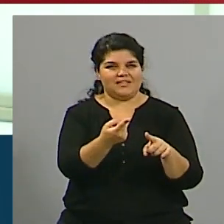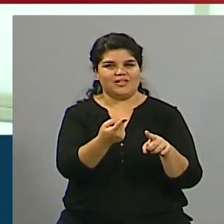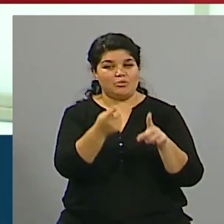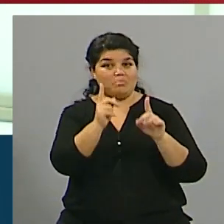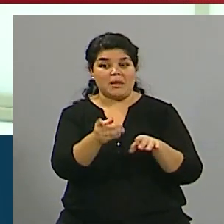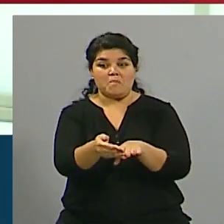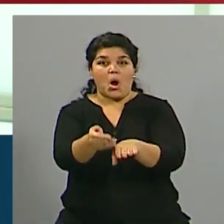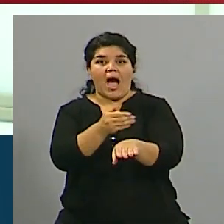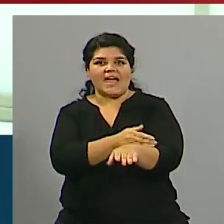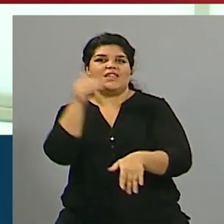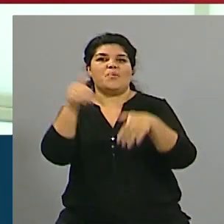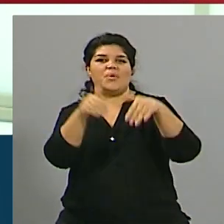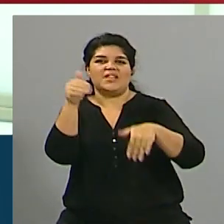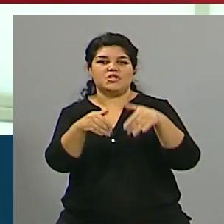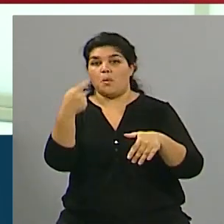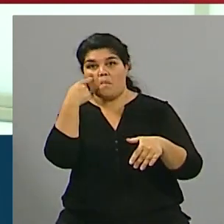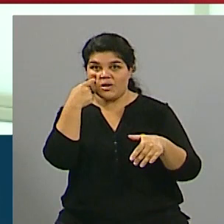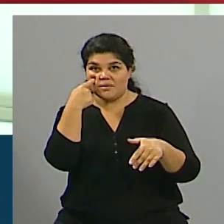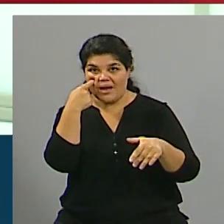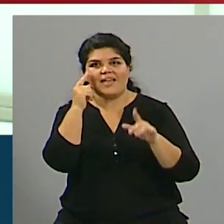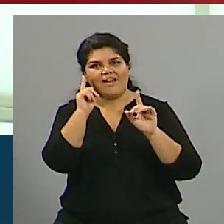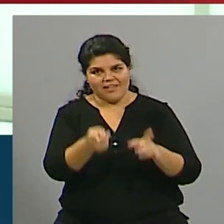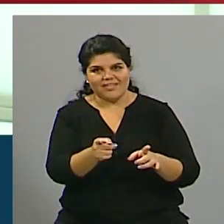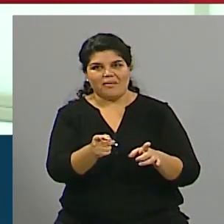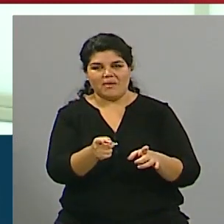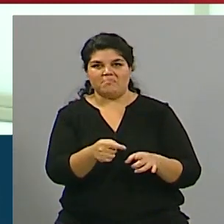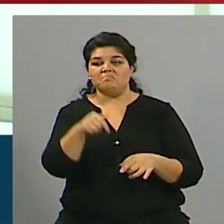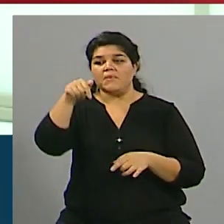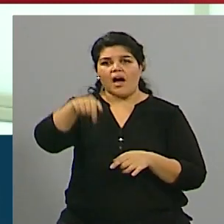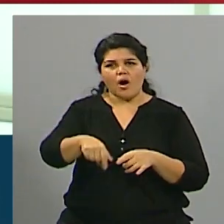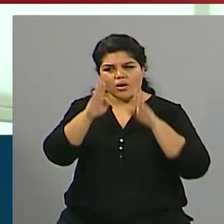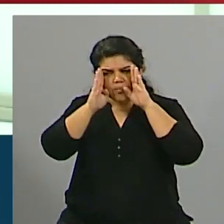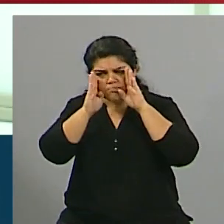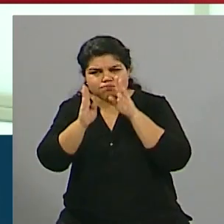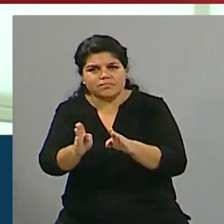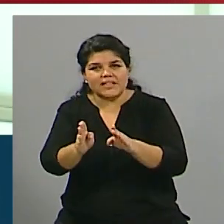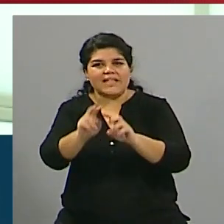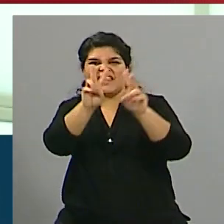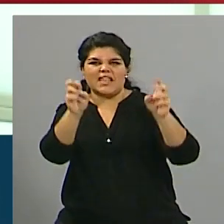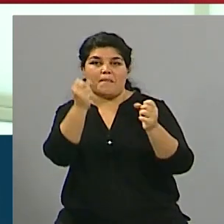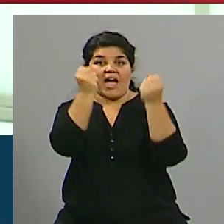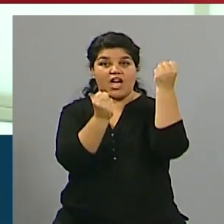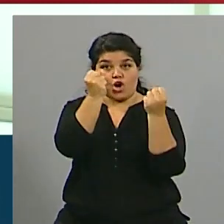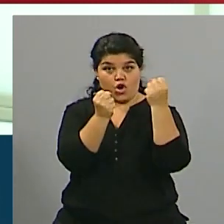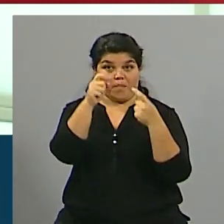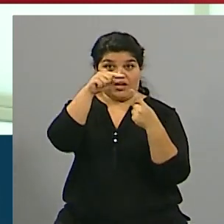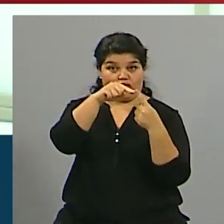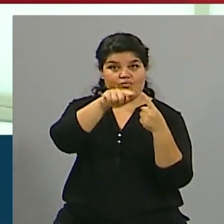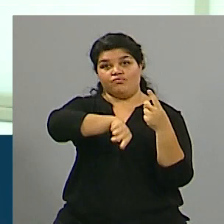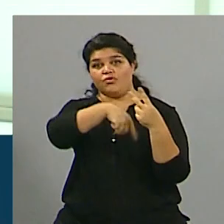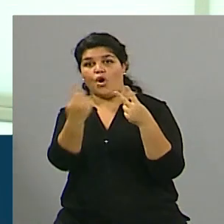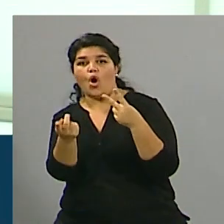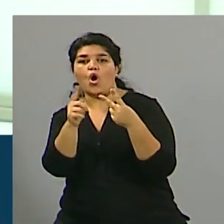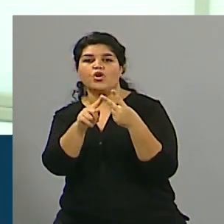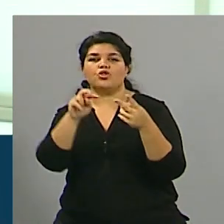la previa a las elecciones municipales, pero hoy nos vamos a meter de lleno con temas económicos, con uno en especial y también con